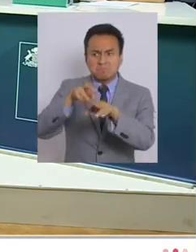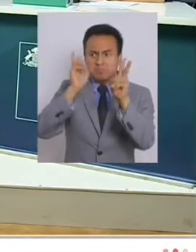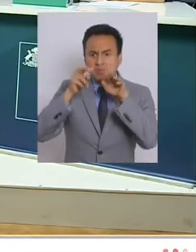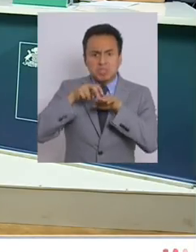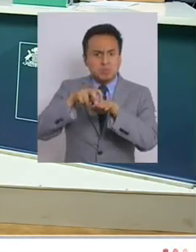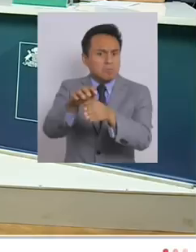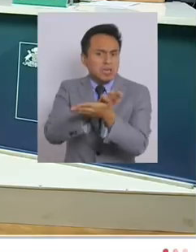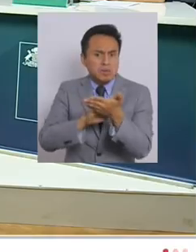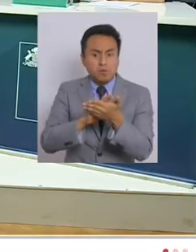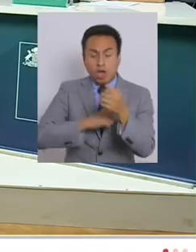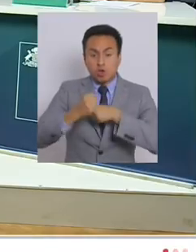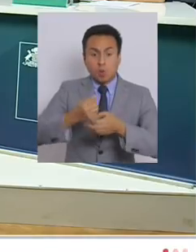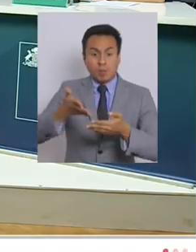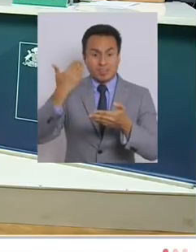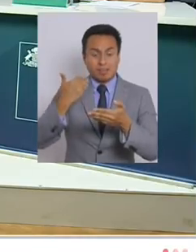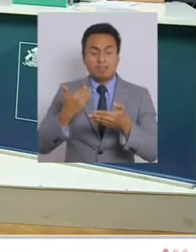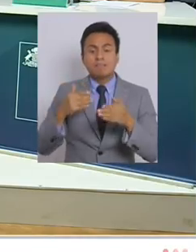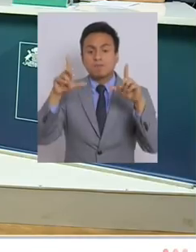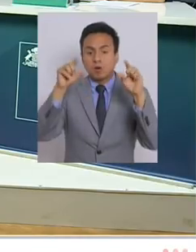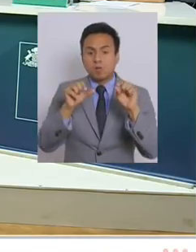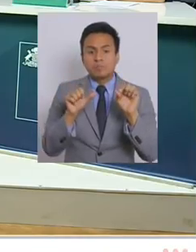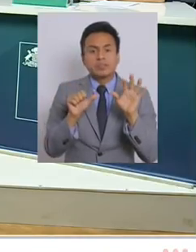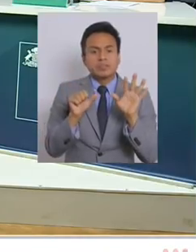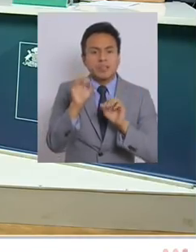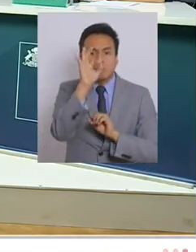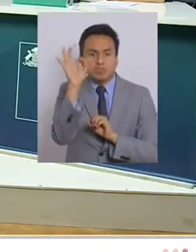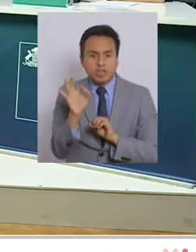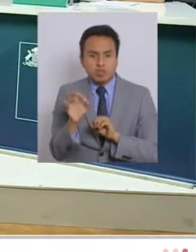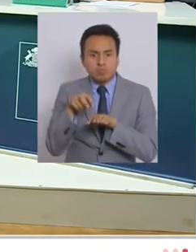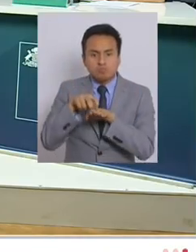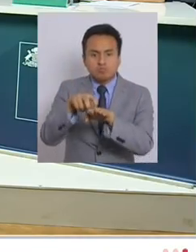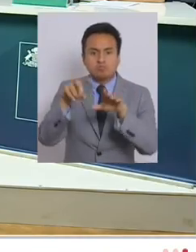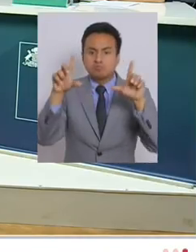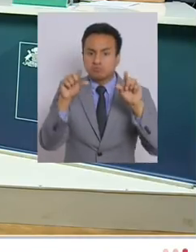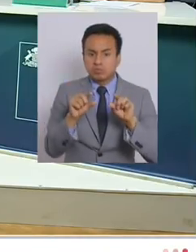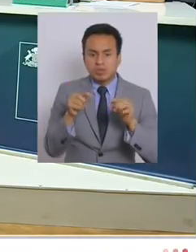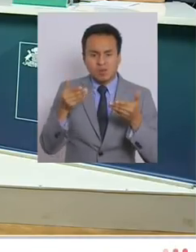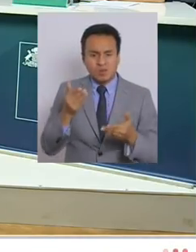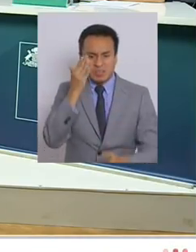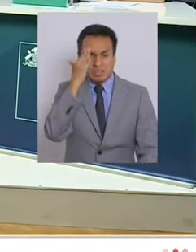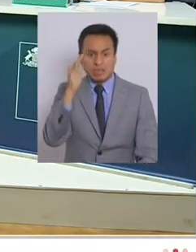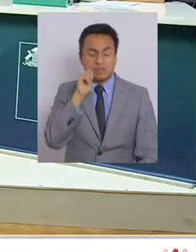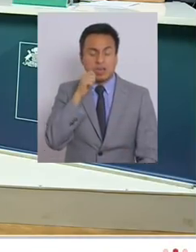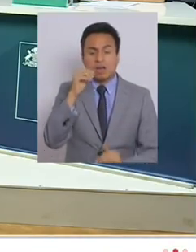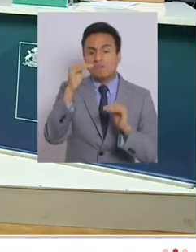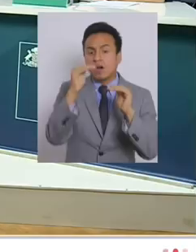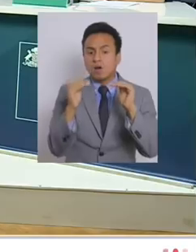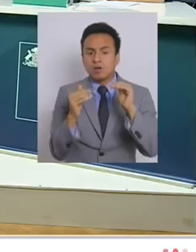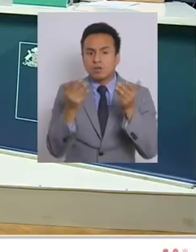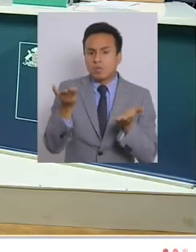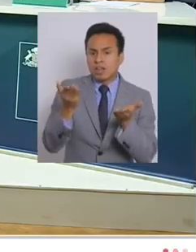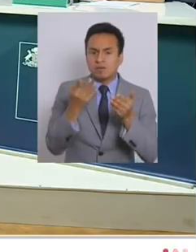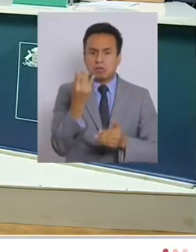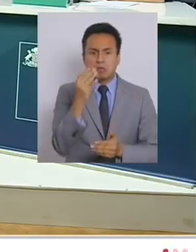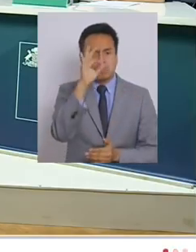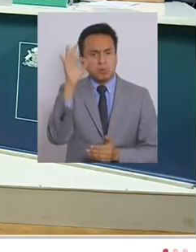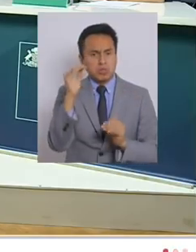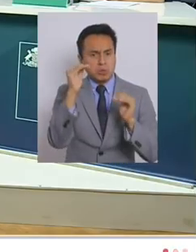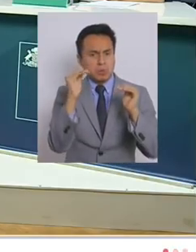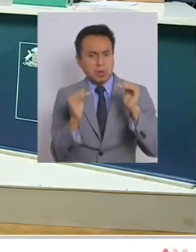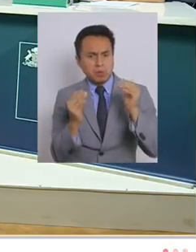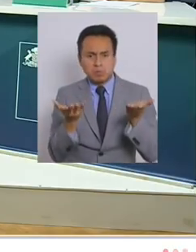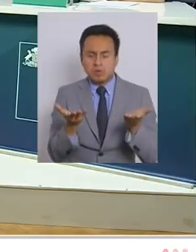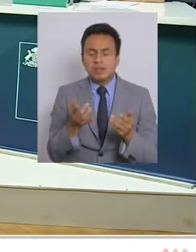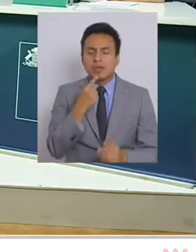ejemplo el año pasado se bajó hasta en un 60 por ciento la movilidad el día de hoy se bajó con respecto a la semana pasada sólo un 14 por ciento